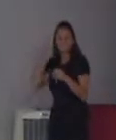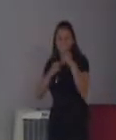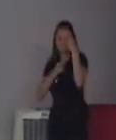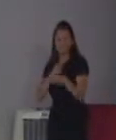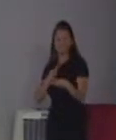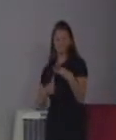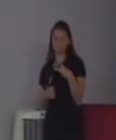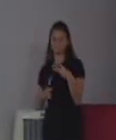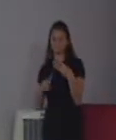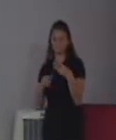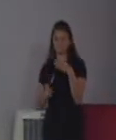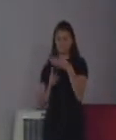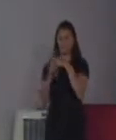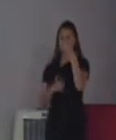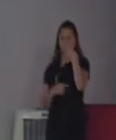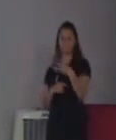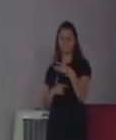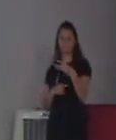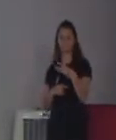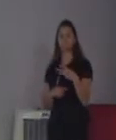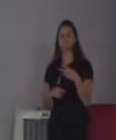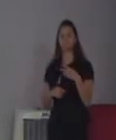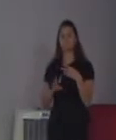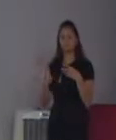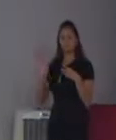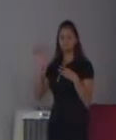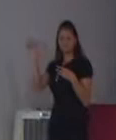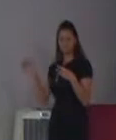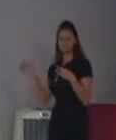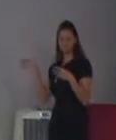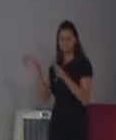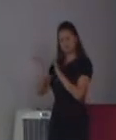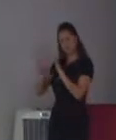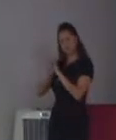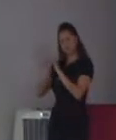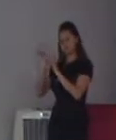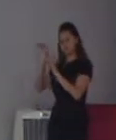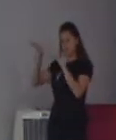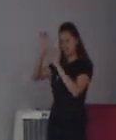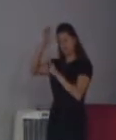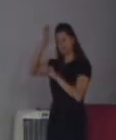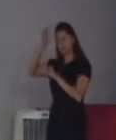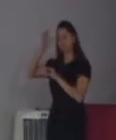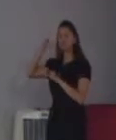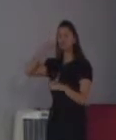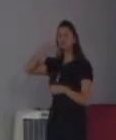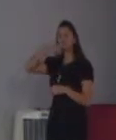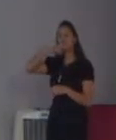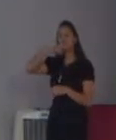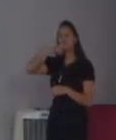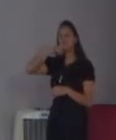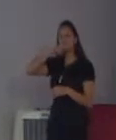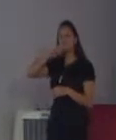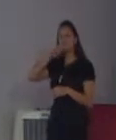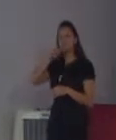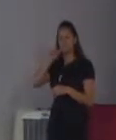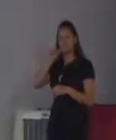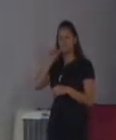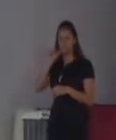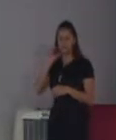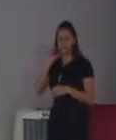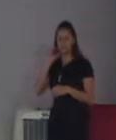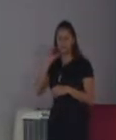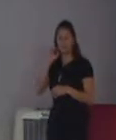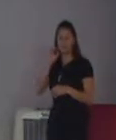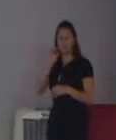Que, digamos, hay un teórico importante, un señor Foucault, por ahí francés, en el siglo